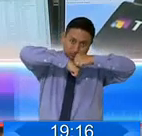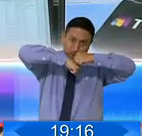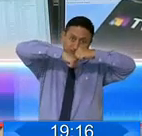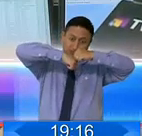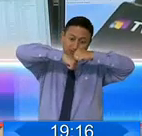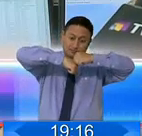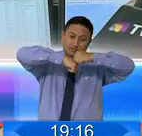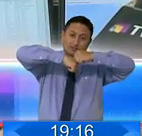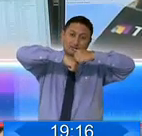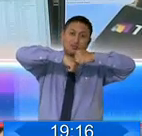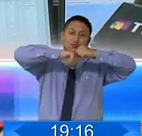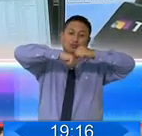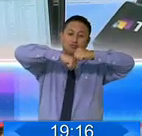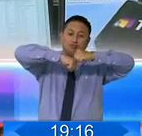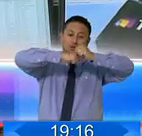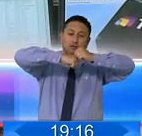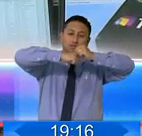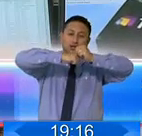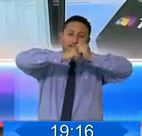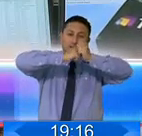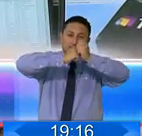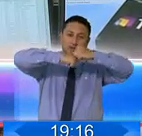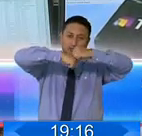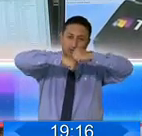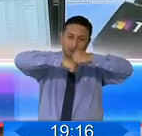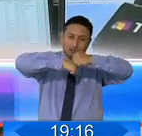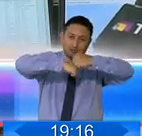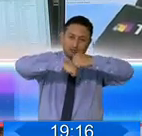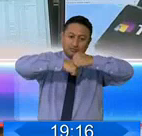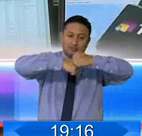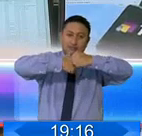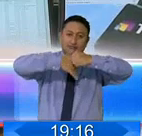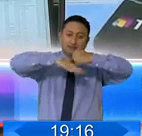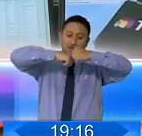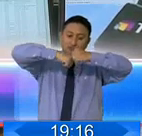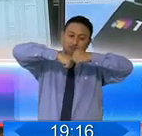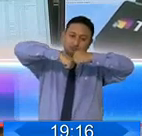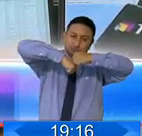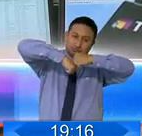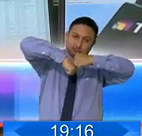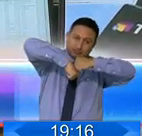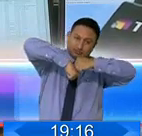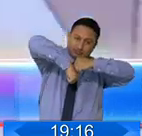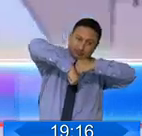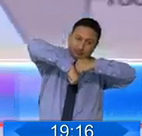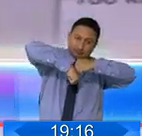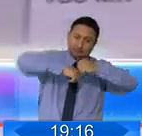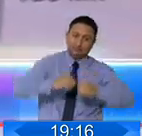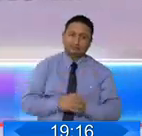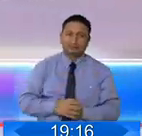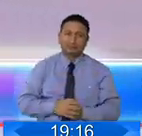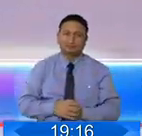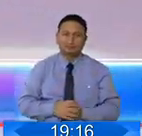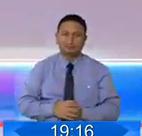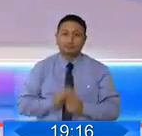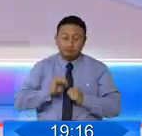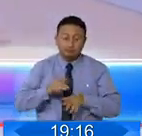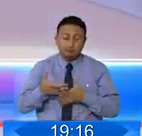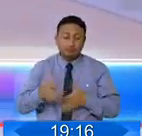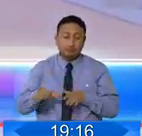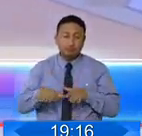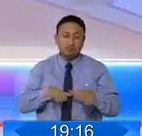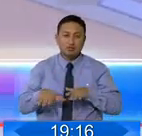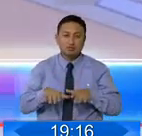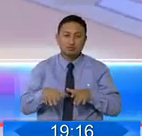a fracturarse porque se trata de, o sea, se dobla cuando ingresa hacia el interior de la Tierra. Asegura que si bien los sismos no